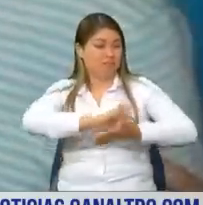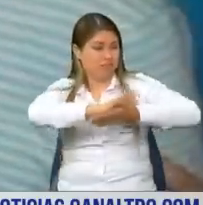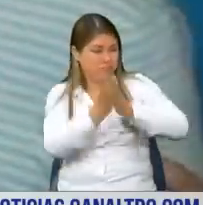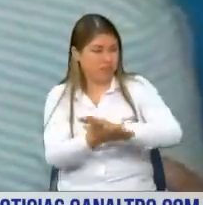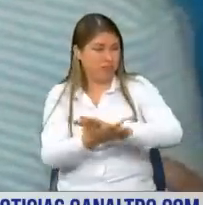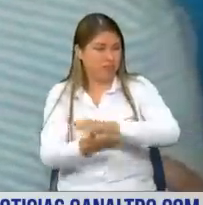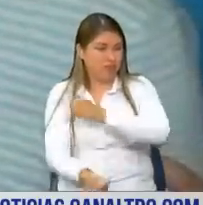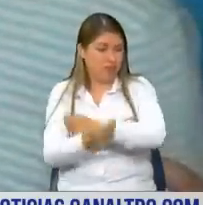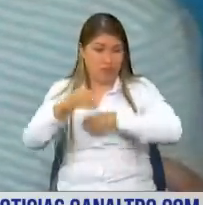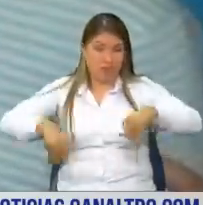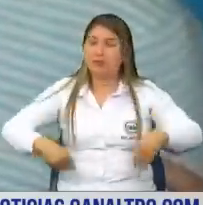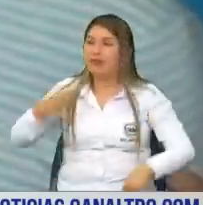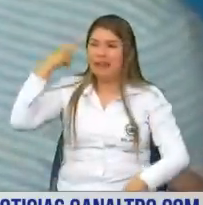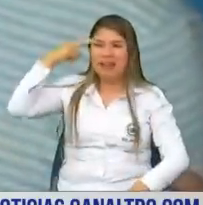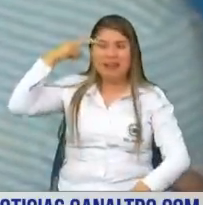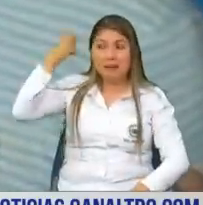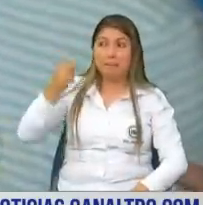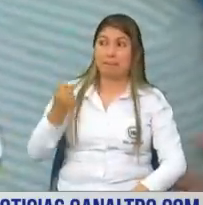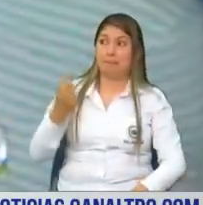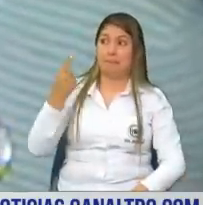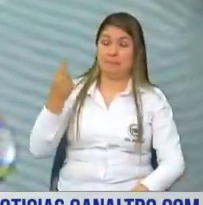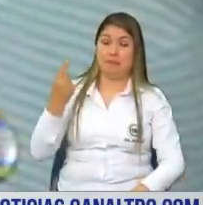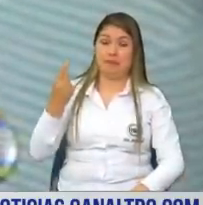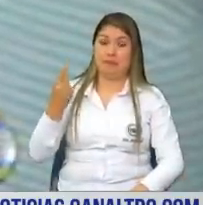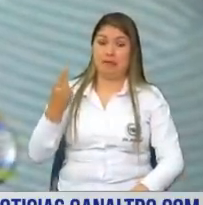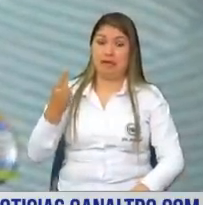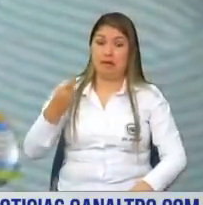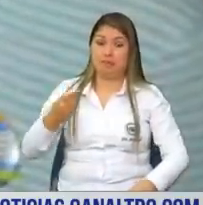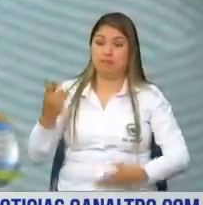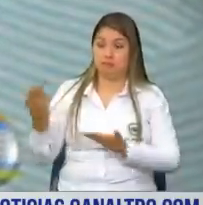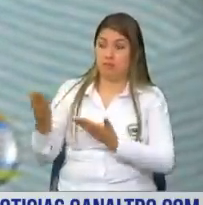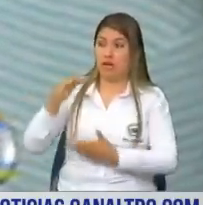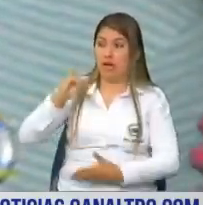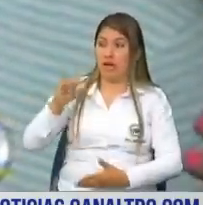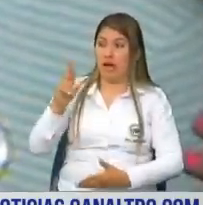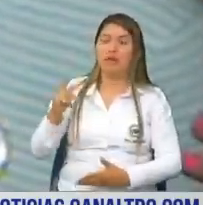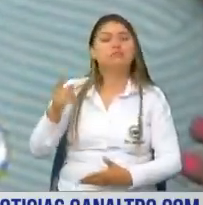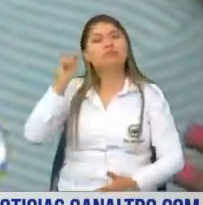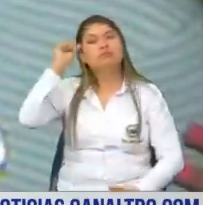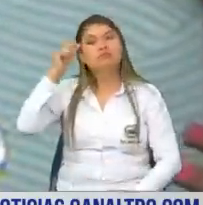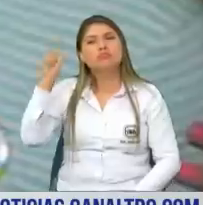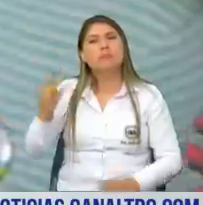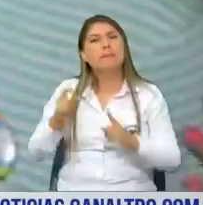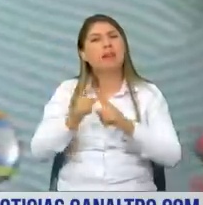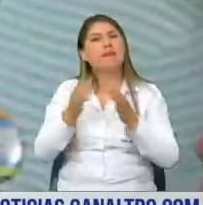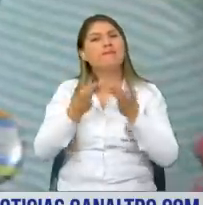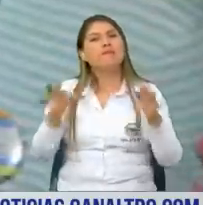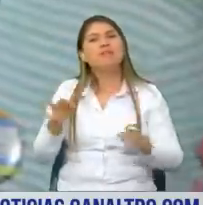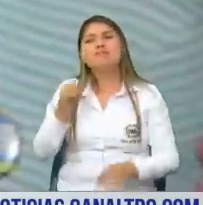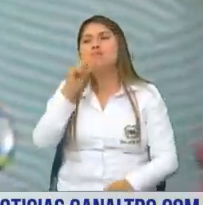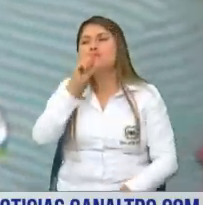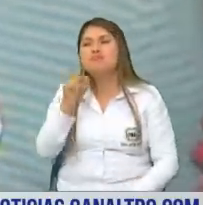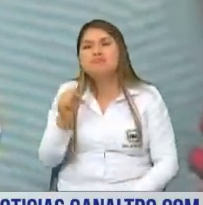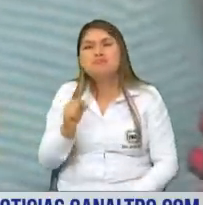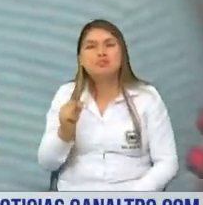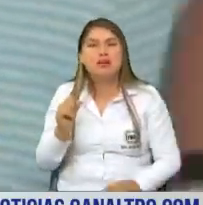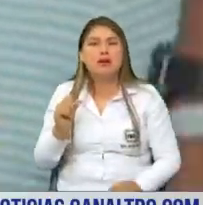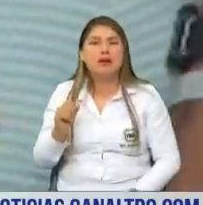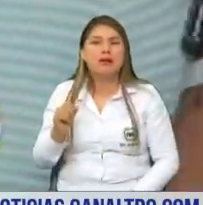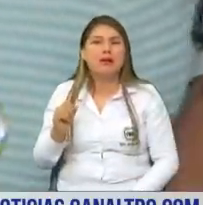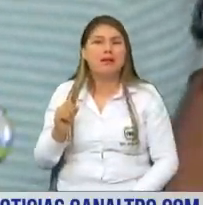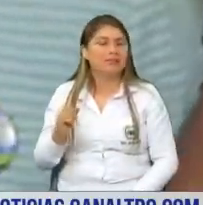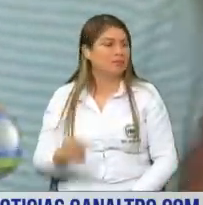corrupción el primer reto que se trata que es que se traza jairo yáñez recordemos porque la frase del viejito su rol